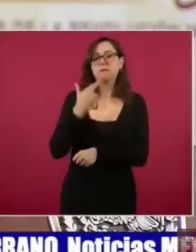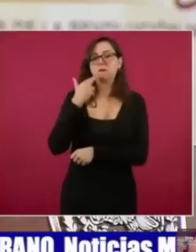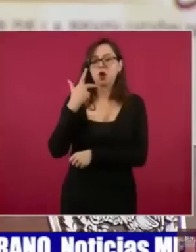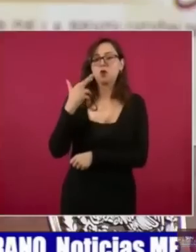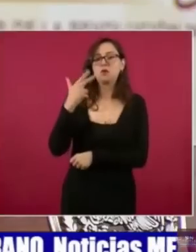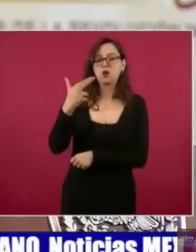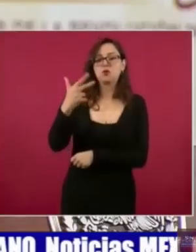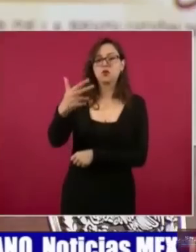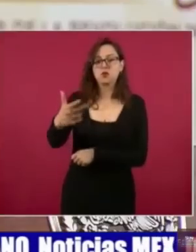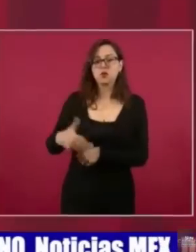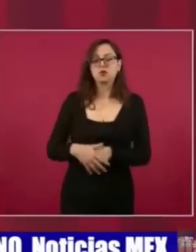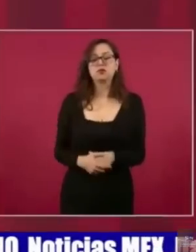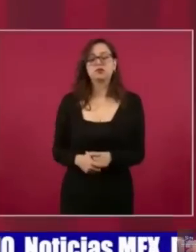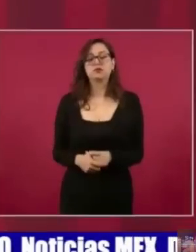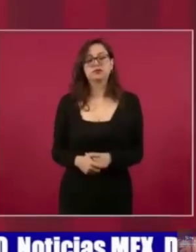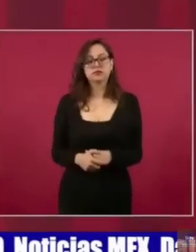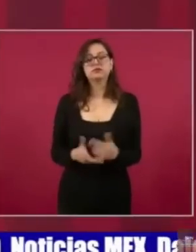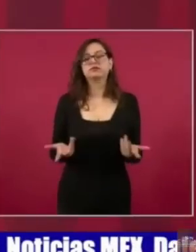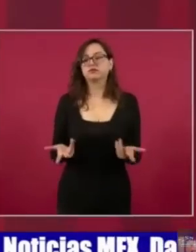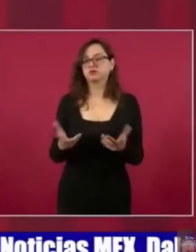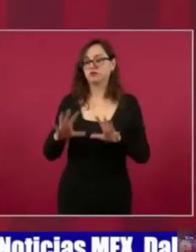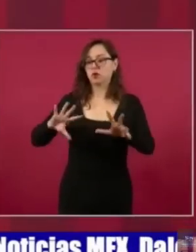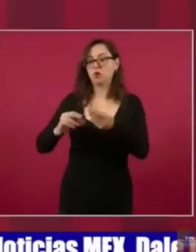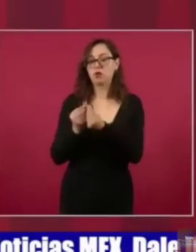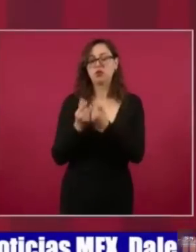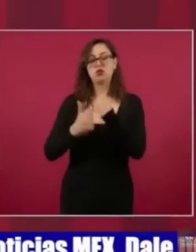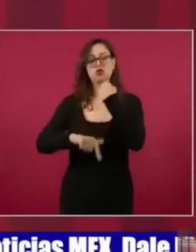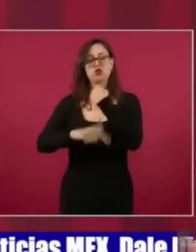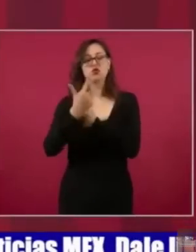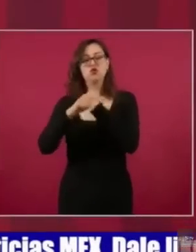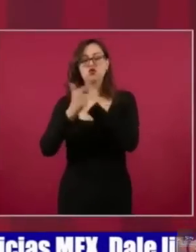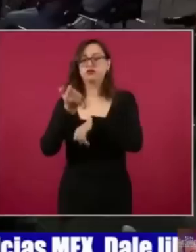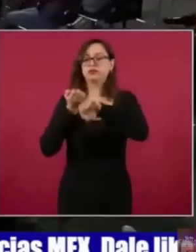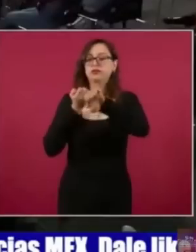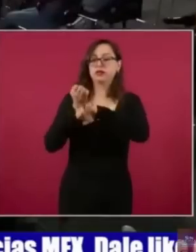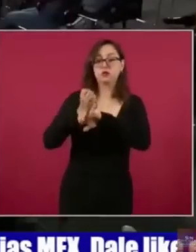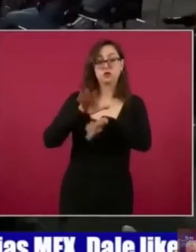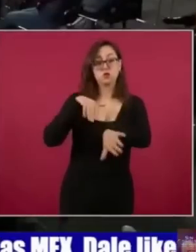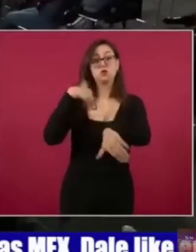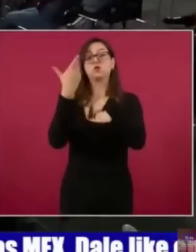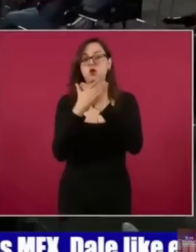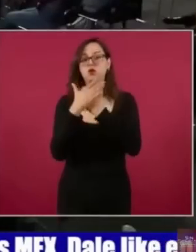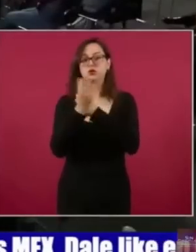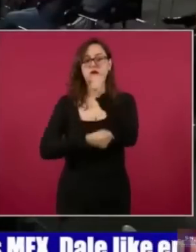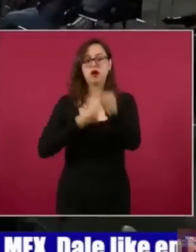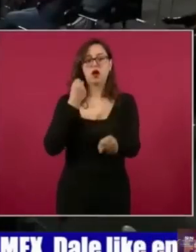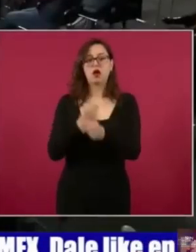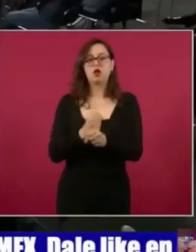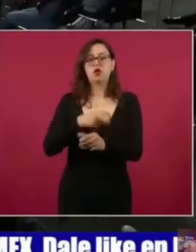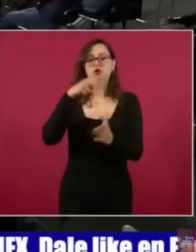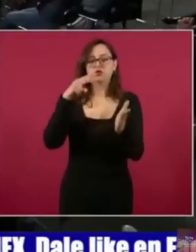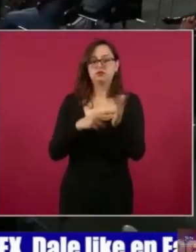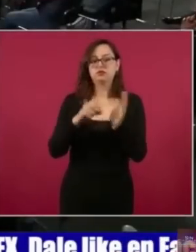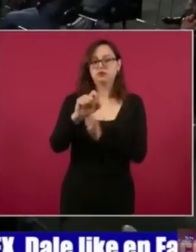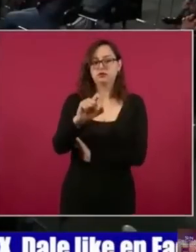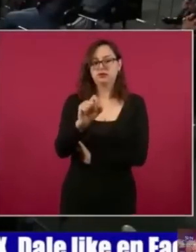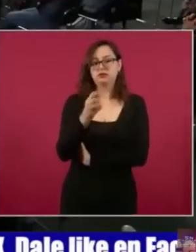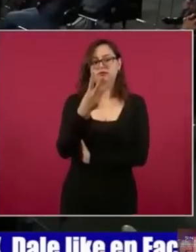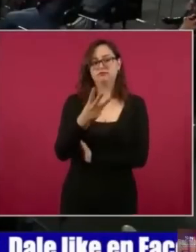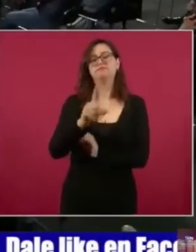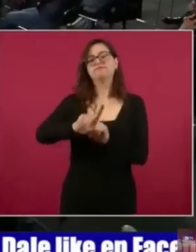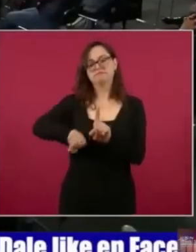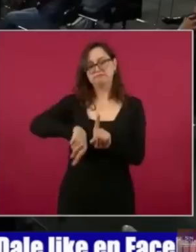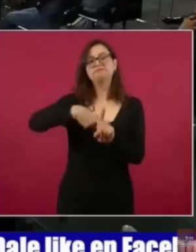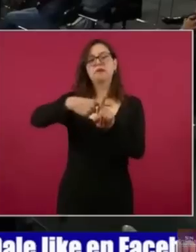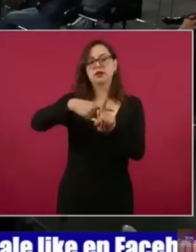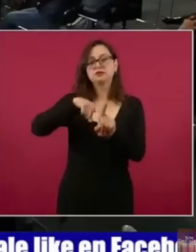Bueno, para hablar precisamente de este tema y de otros, saludo al maestro Ricardo Sevilla, periodista